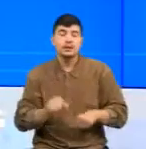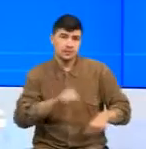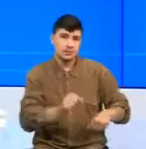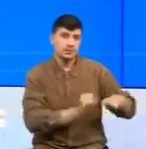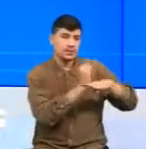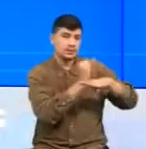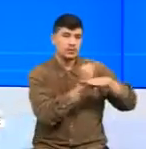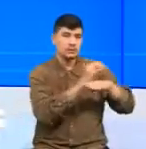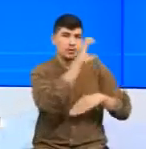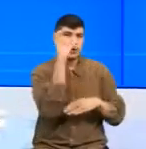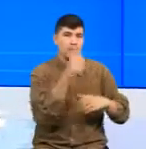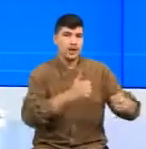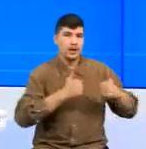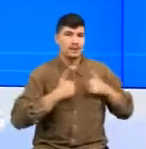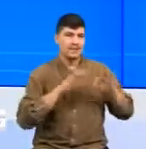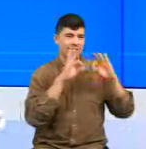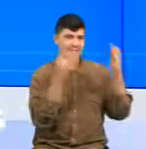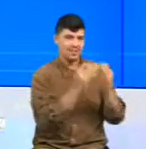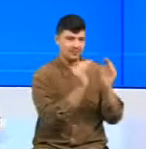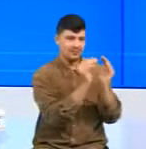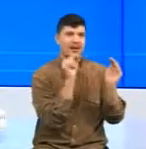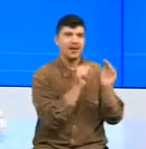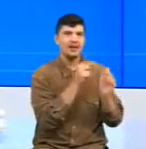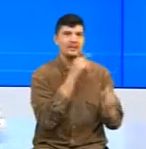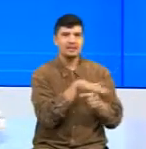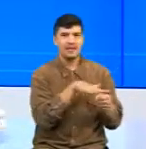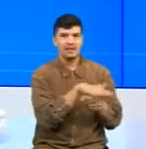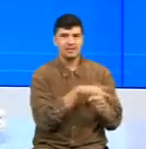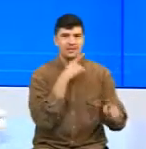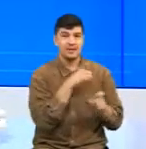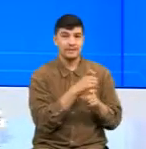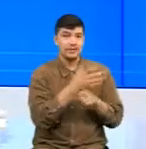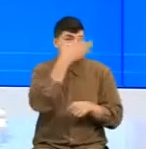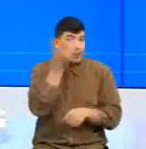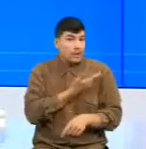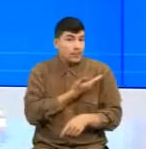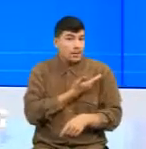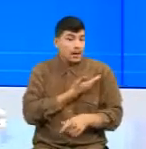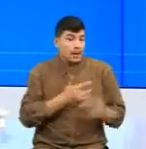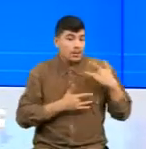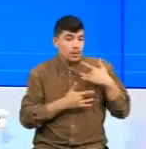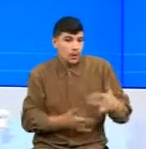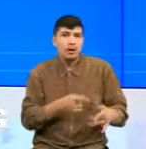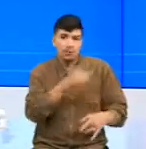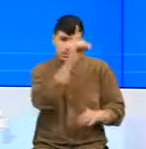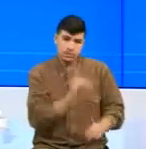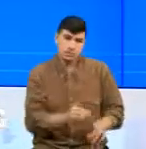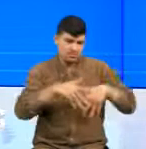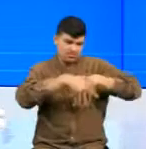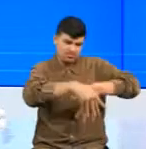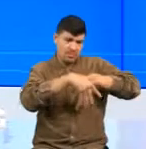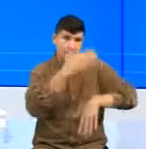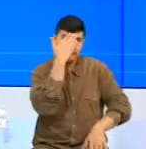de Bienestar Familiar está pasando por una situación complicada porque las madres comunitarias decidieron realizar un plantón frente